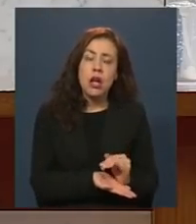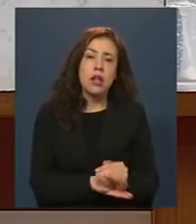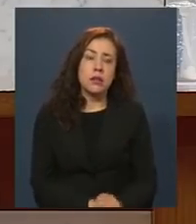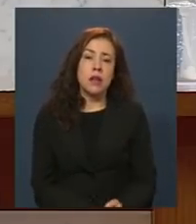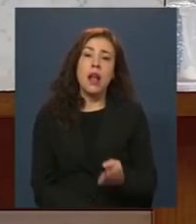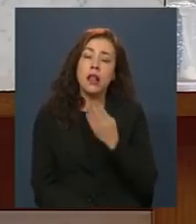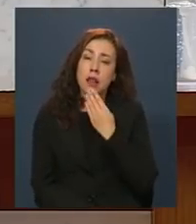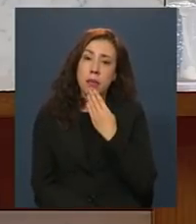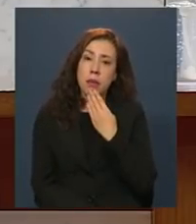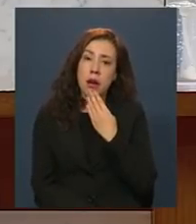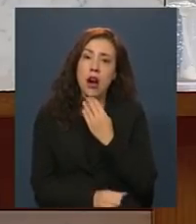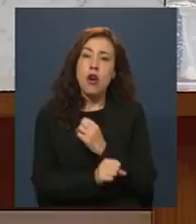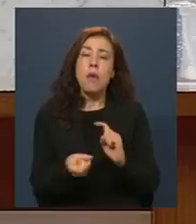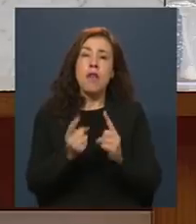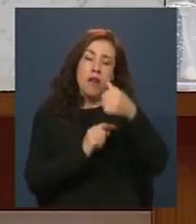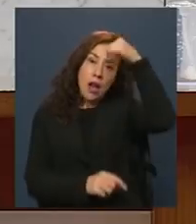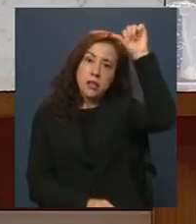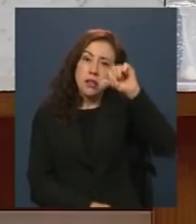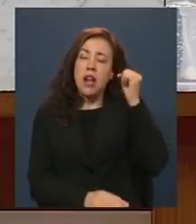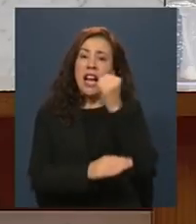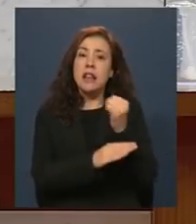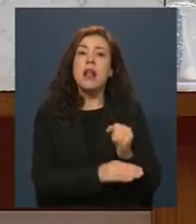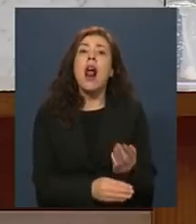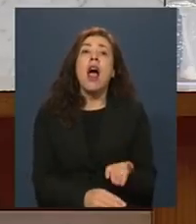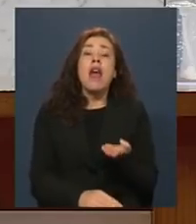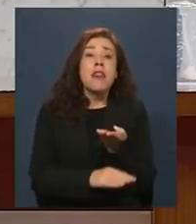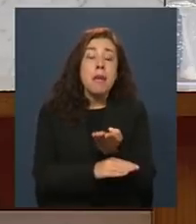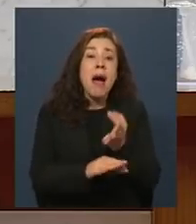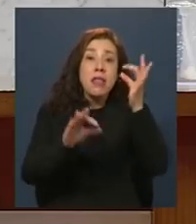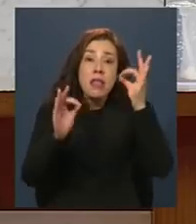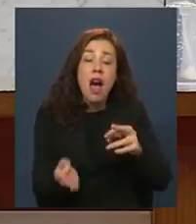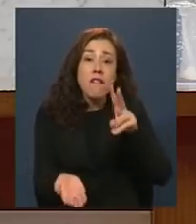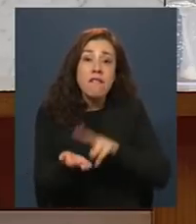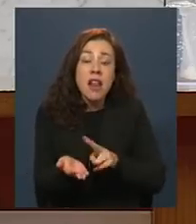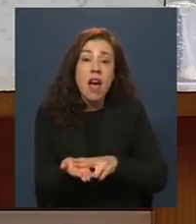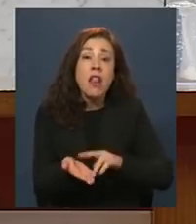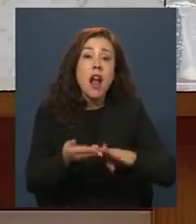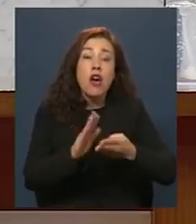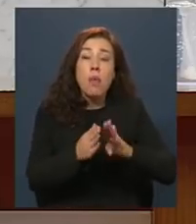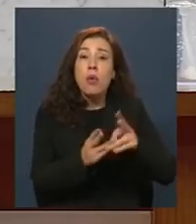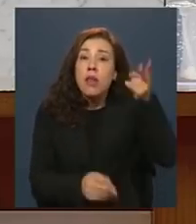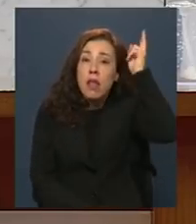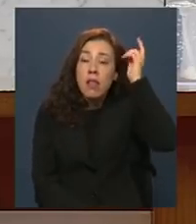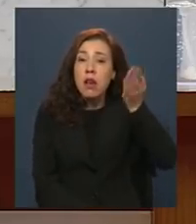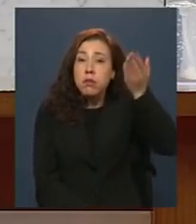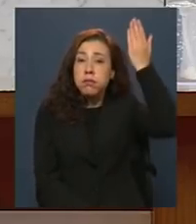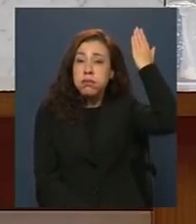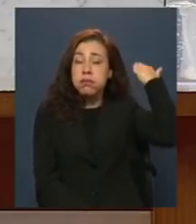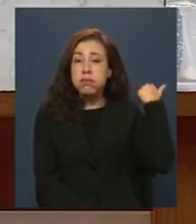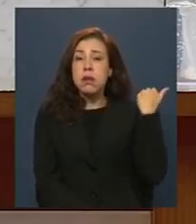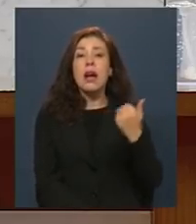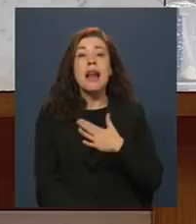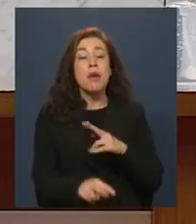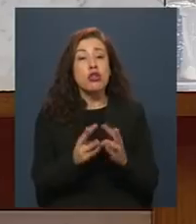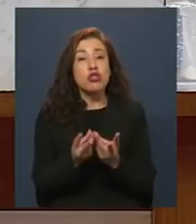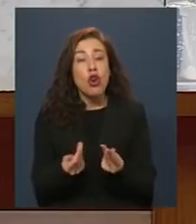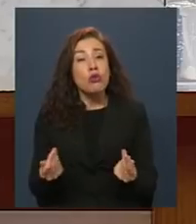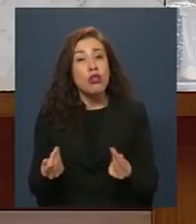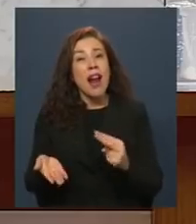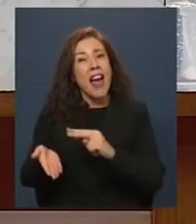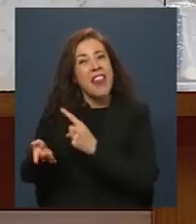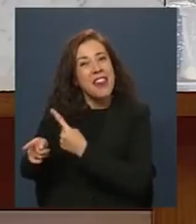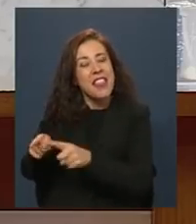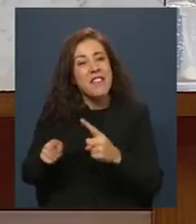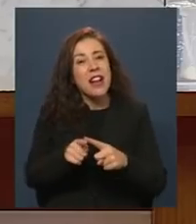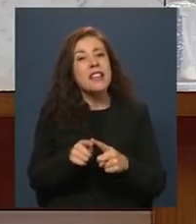es criminalizar legítimas demandas de nuestros pueblos originarios. Cuando procuramos resolver nuestras diferencias en